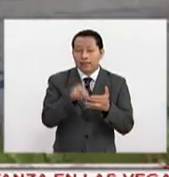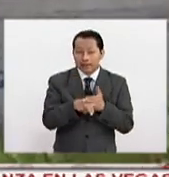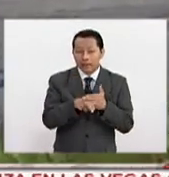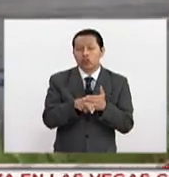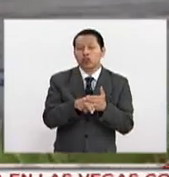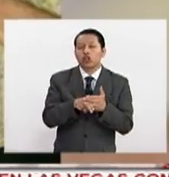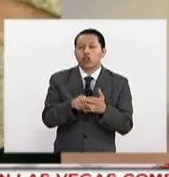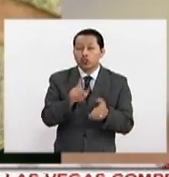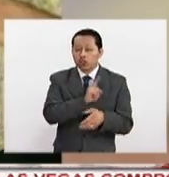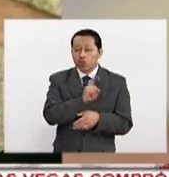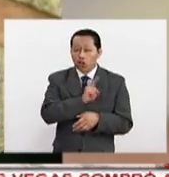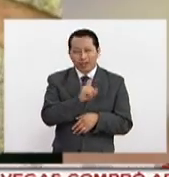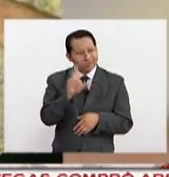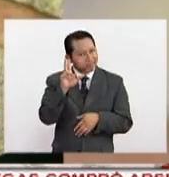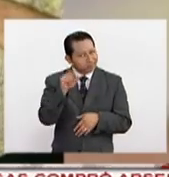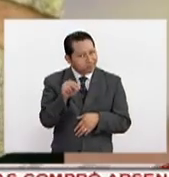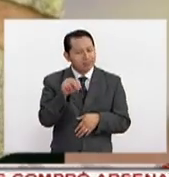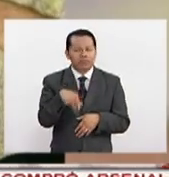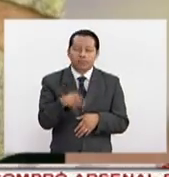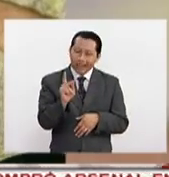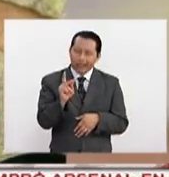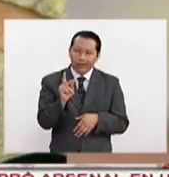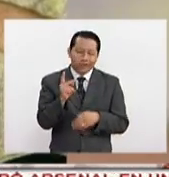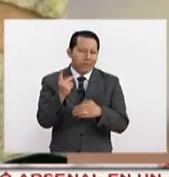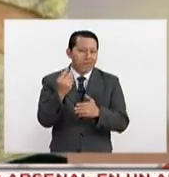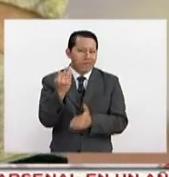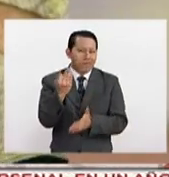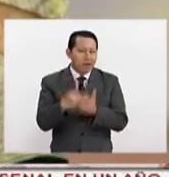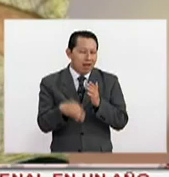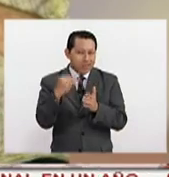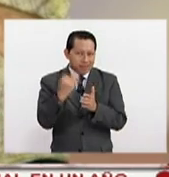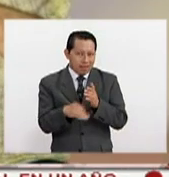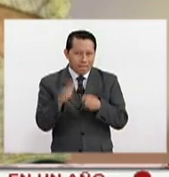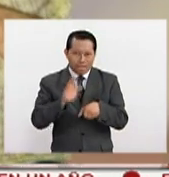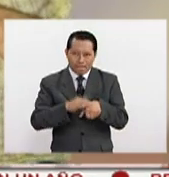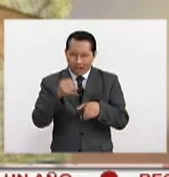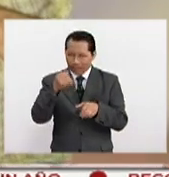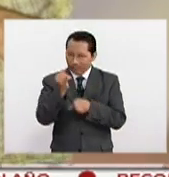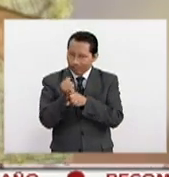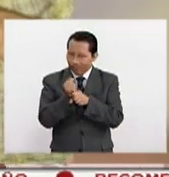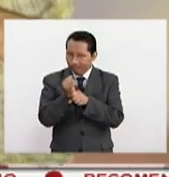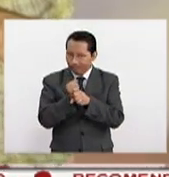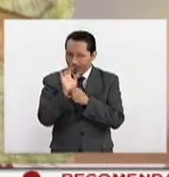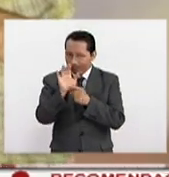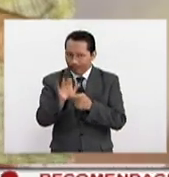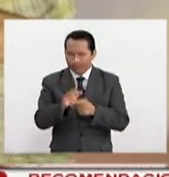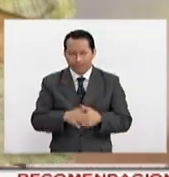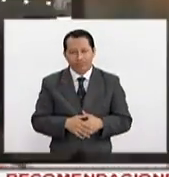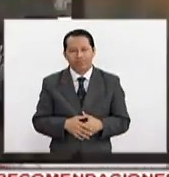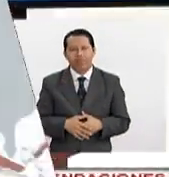no actuó solo. Sin embargo, no se han dado a conocer detalles de cómo van las investigaciones.